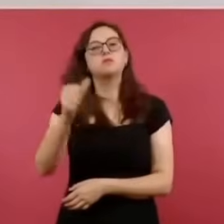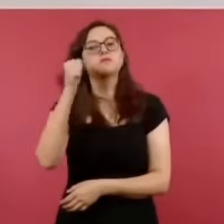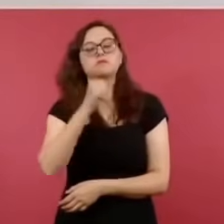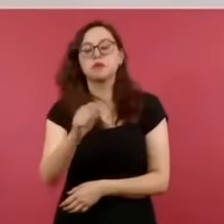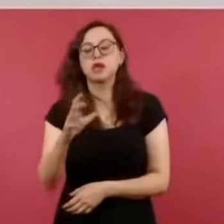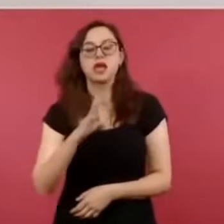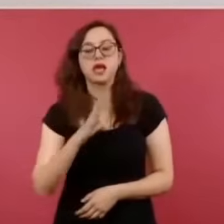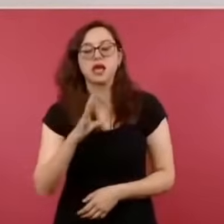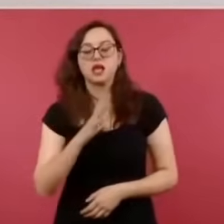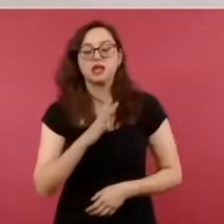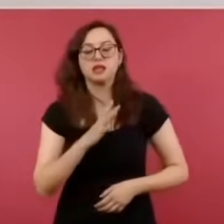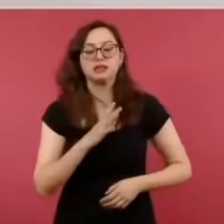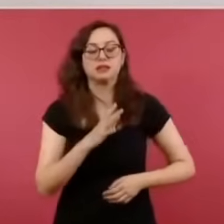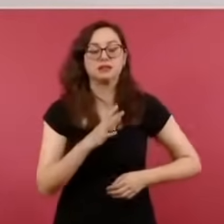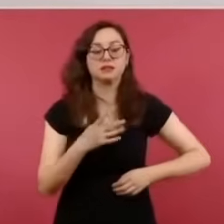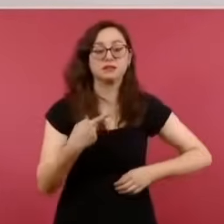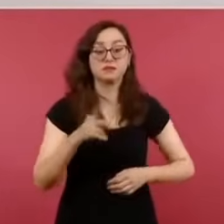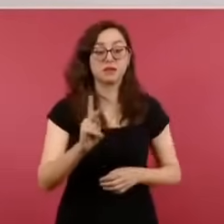estaban destruyendo